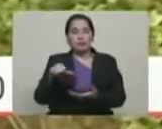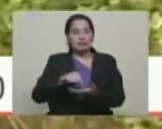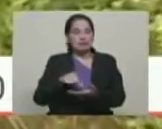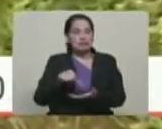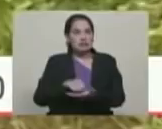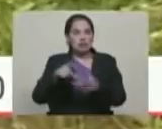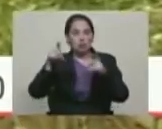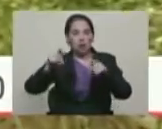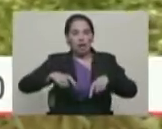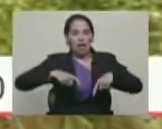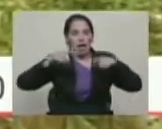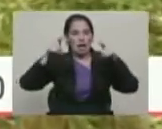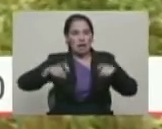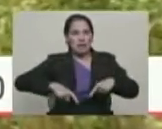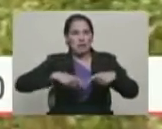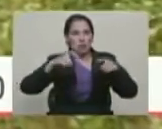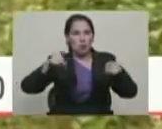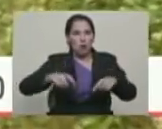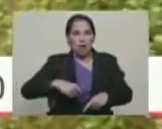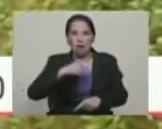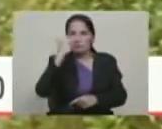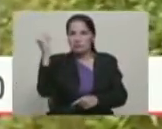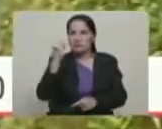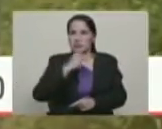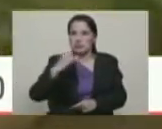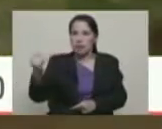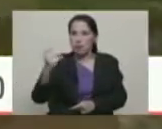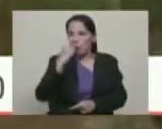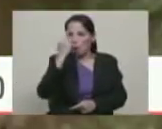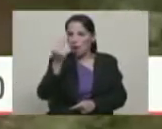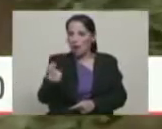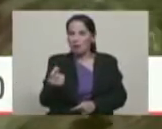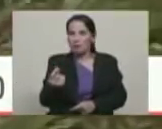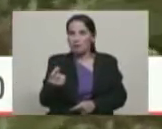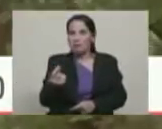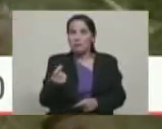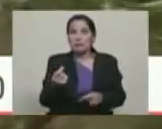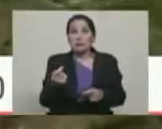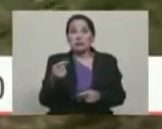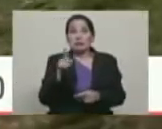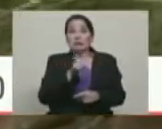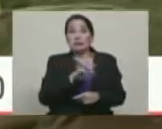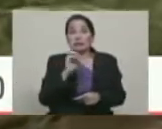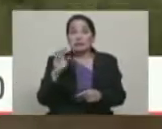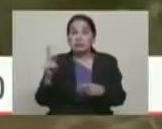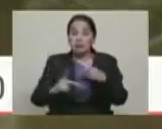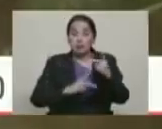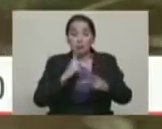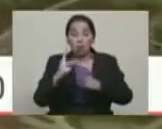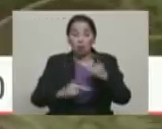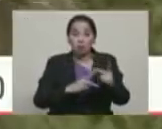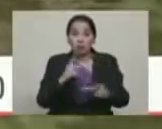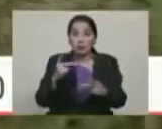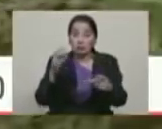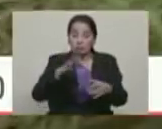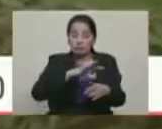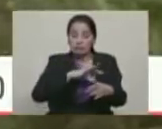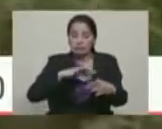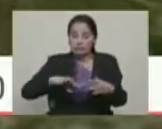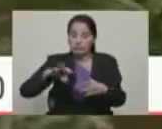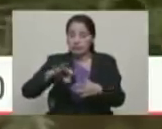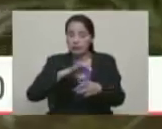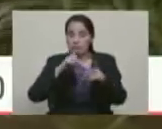Ezequiel Zamora. Aquí hay 100 hectáreas totalmente productivas, intensivas, donde en